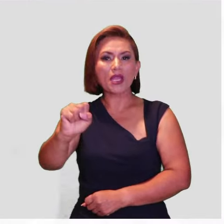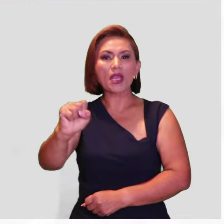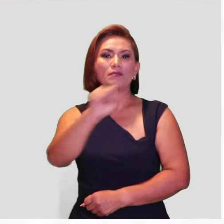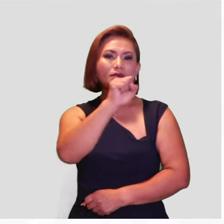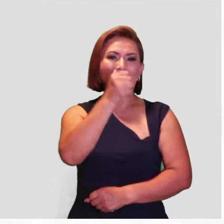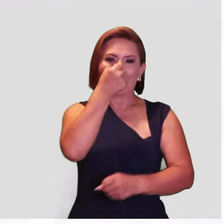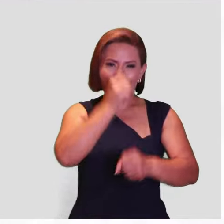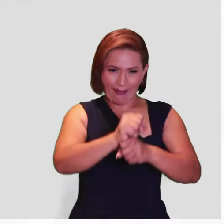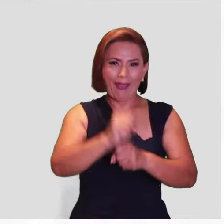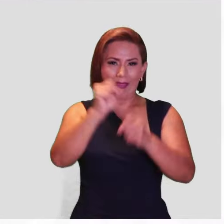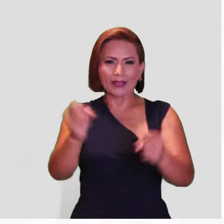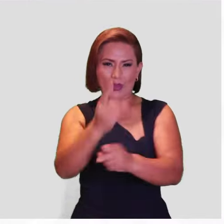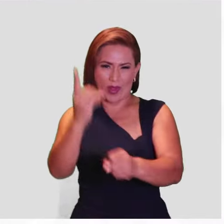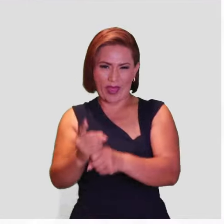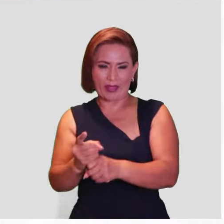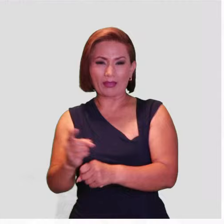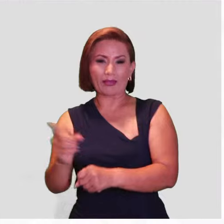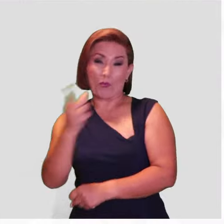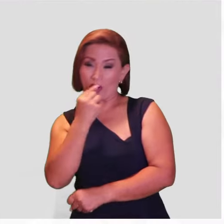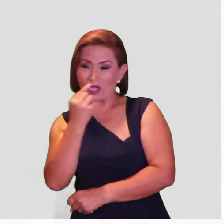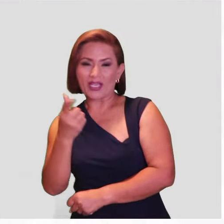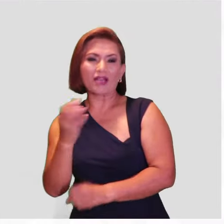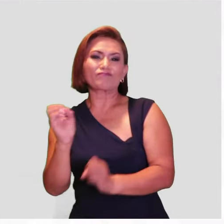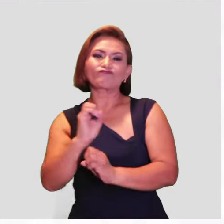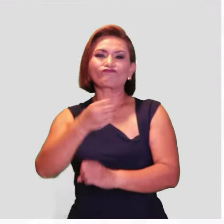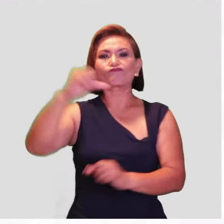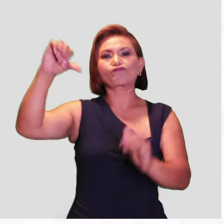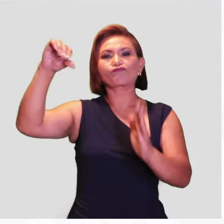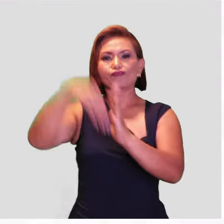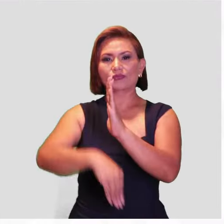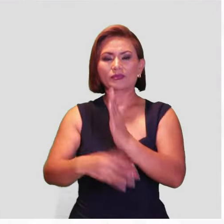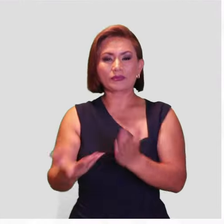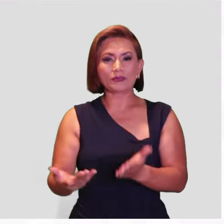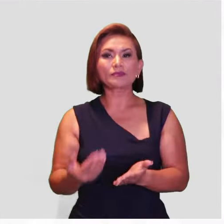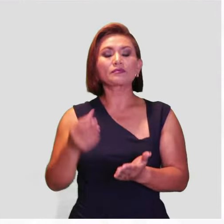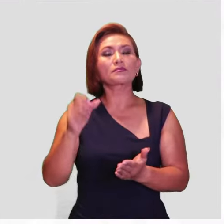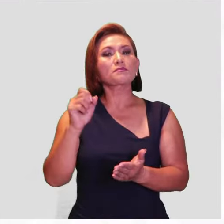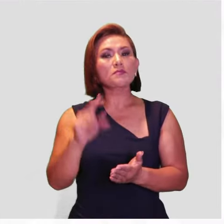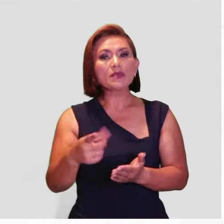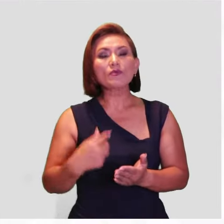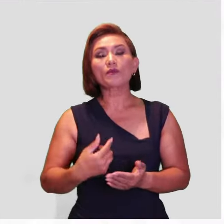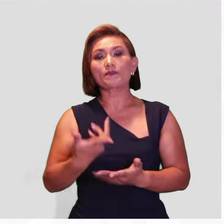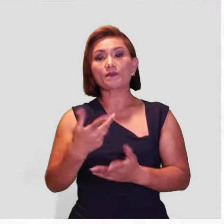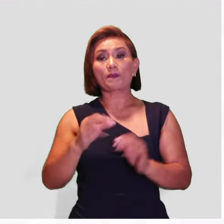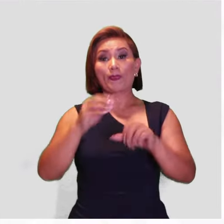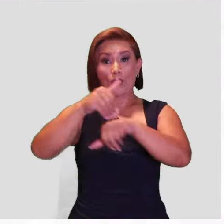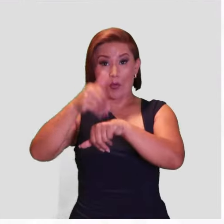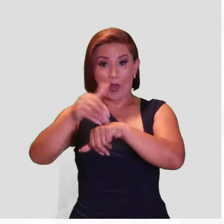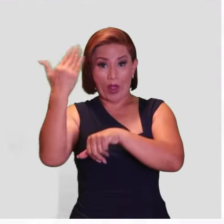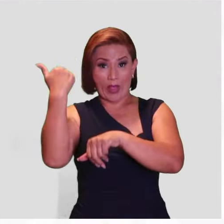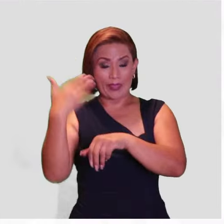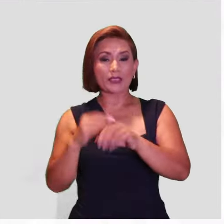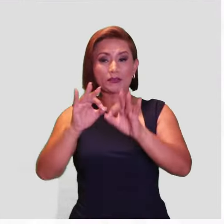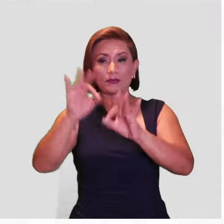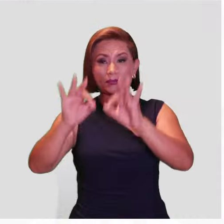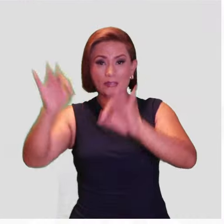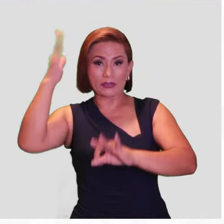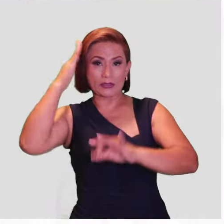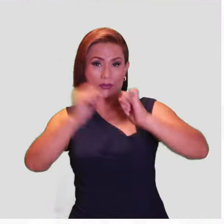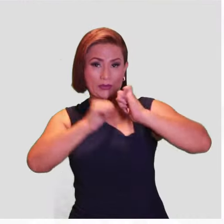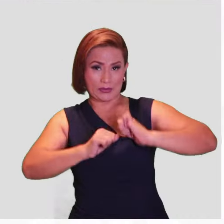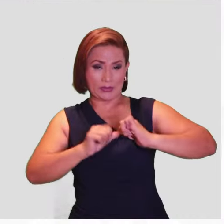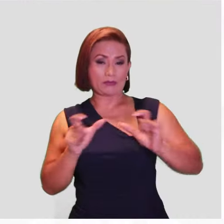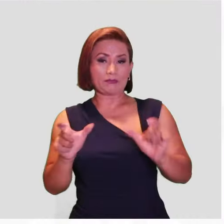de un eficaz programa de prevención del delito. En cifras del Secretario Ejecutivo, en el año 2023, San Juan